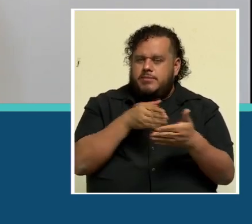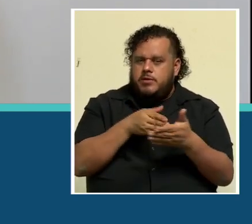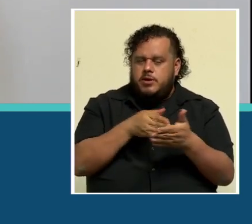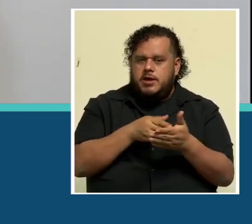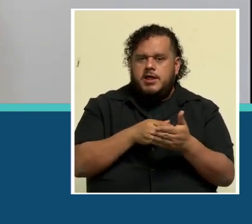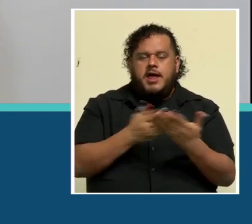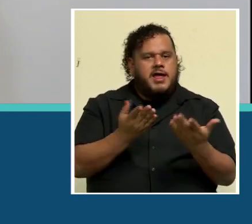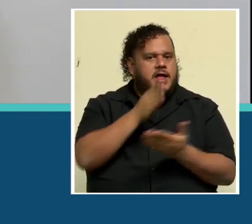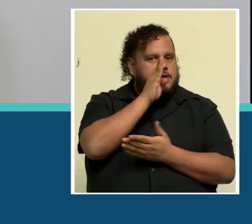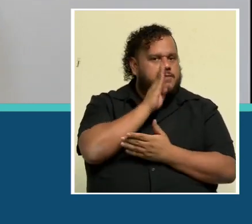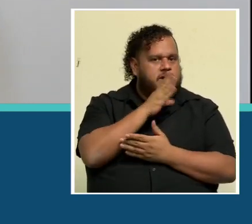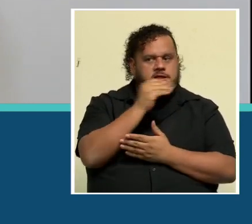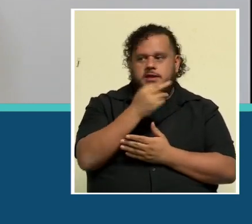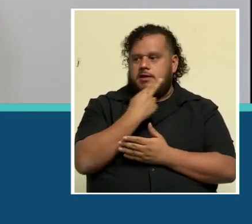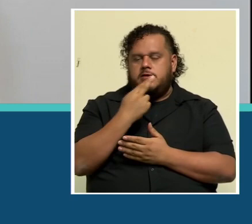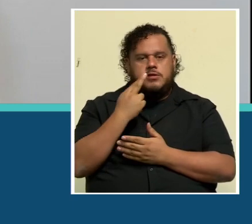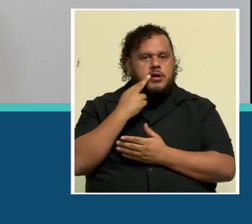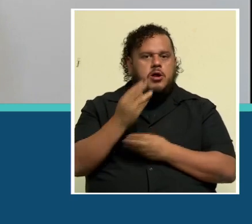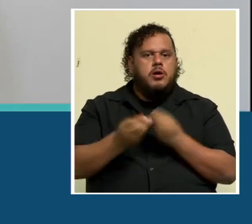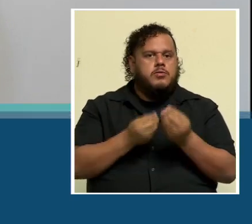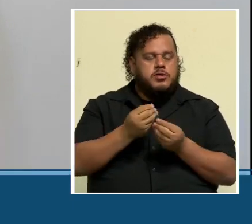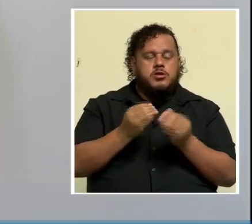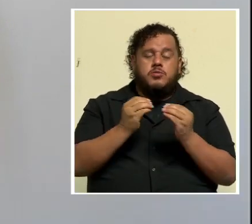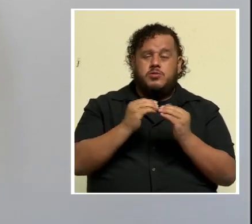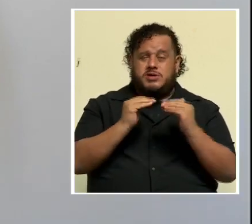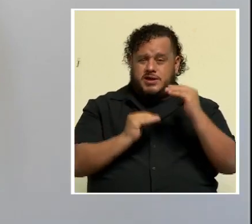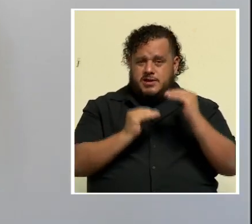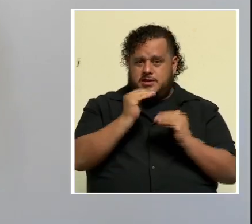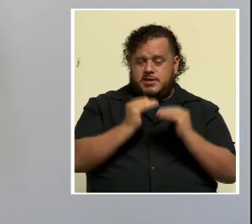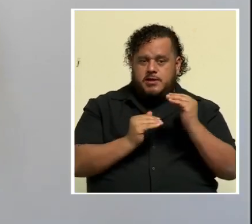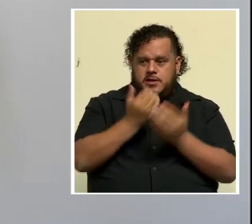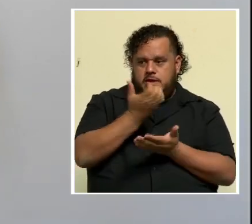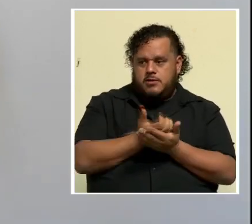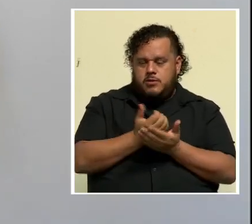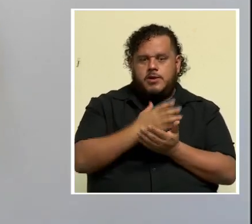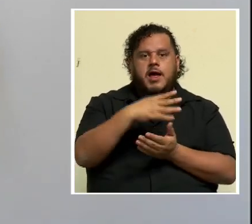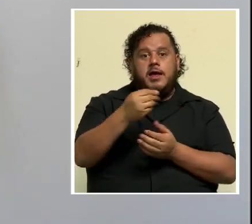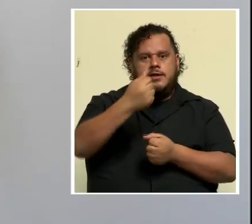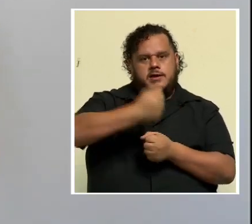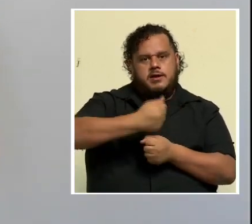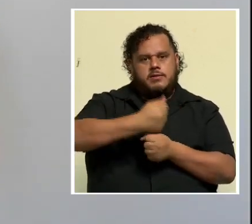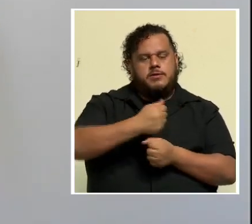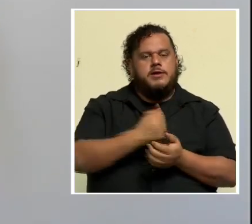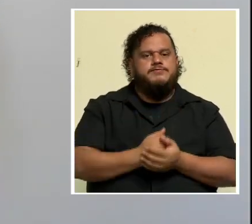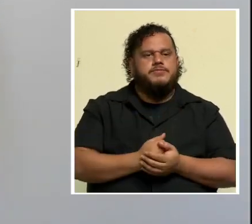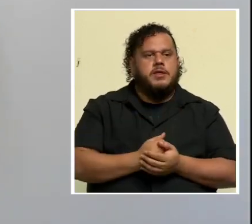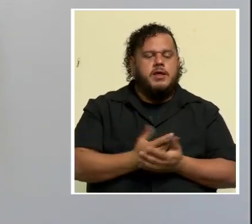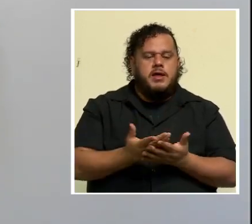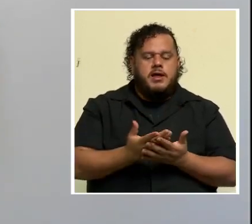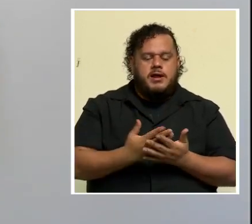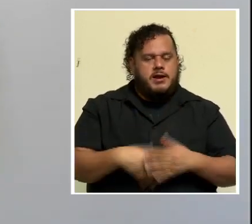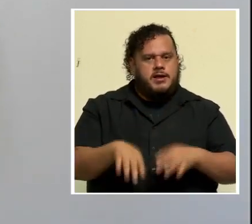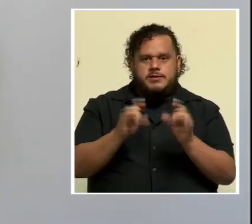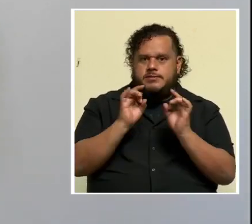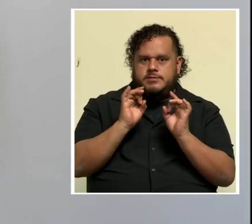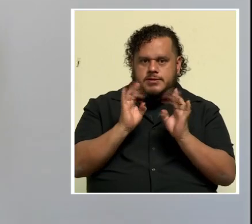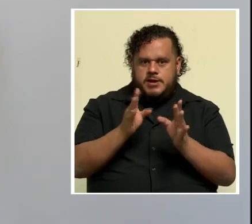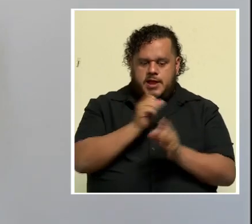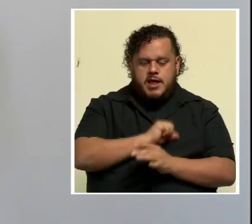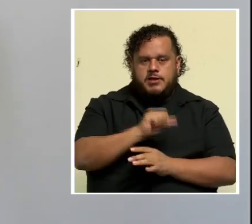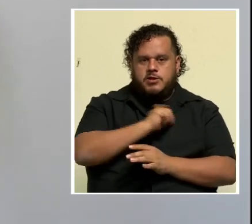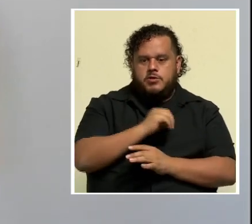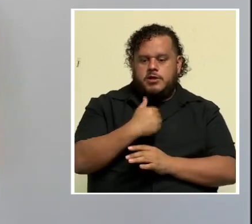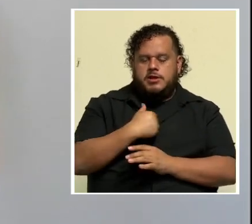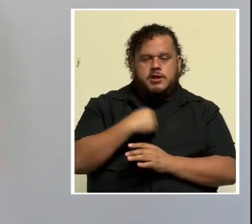y restaurantes, generando tanto inestabilidad económica como laboral. La arrogancia que ha tenido el gobierno de